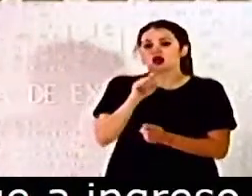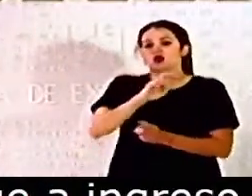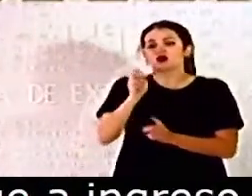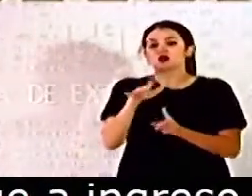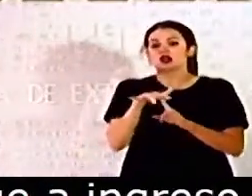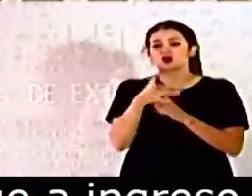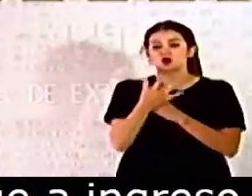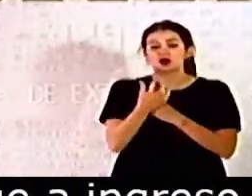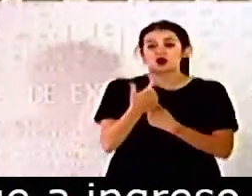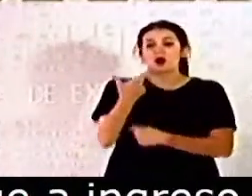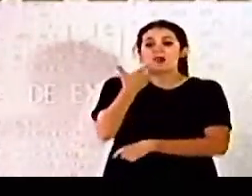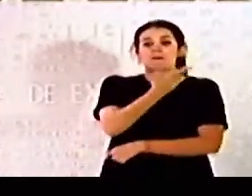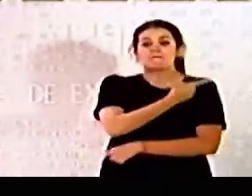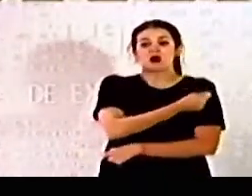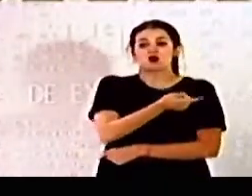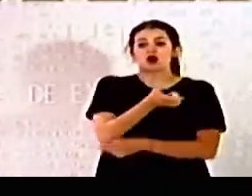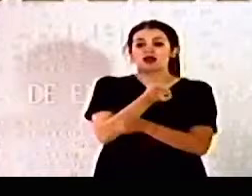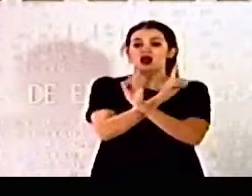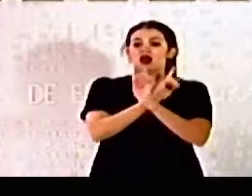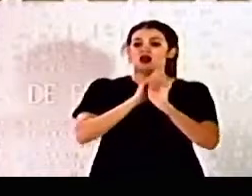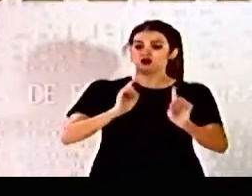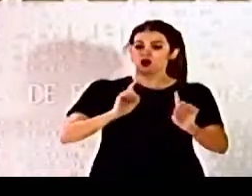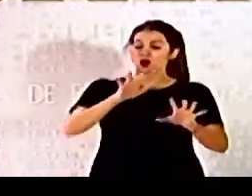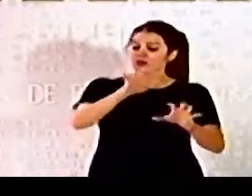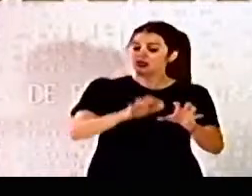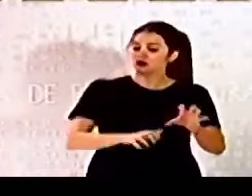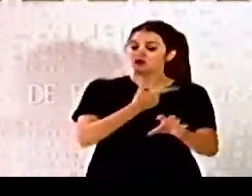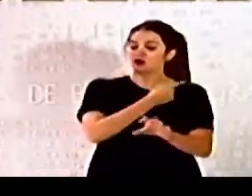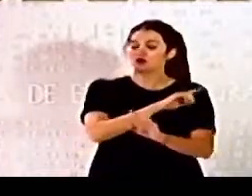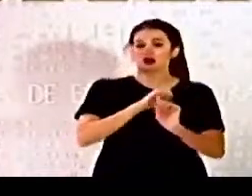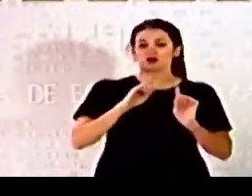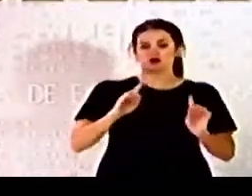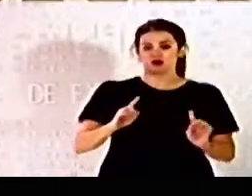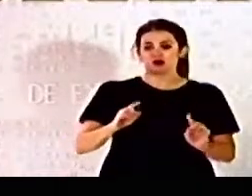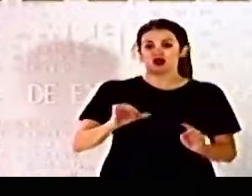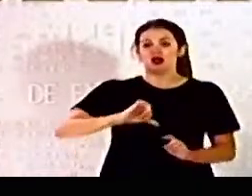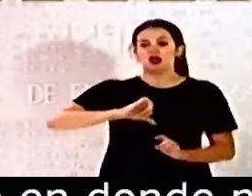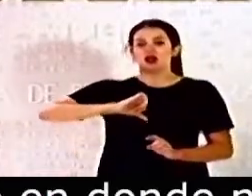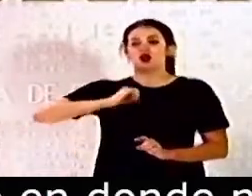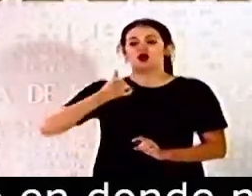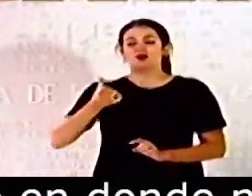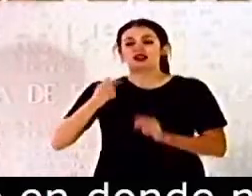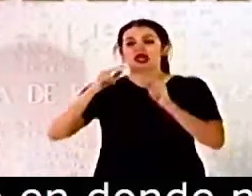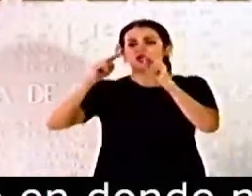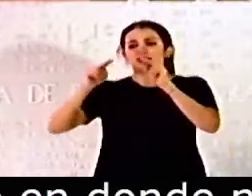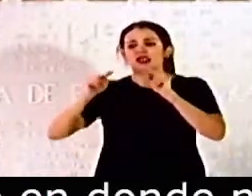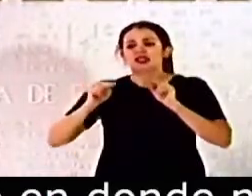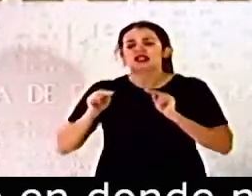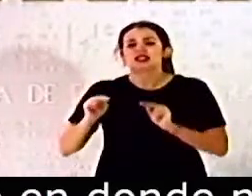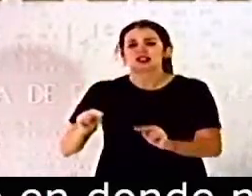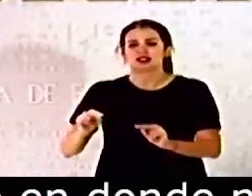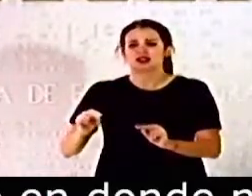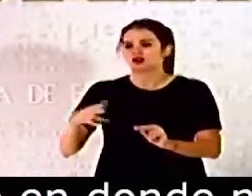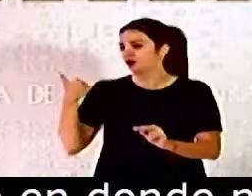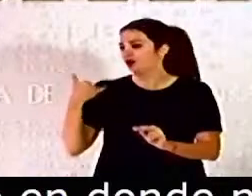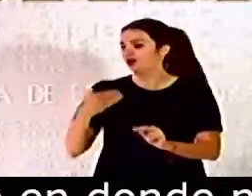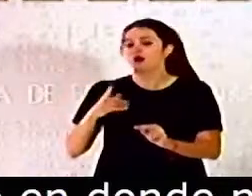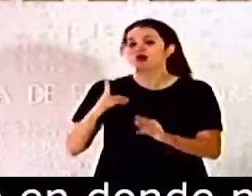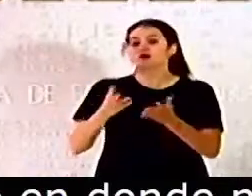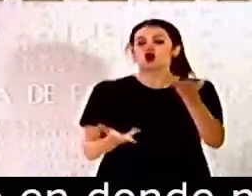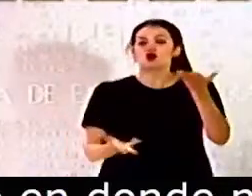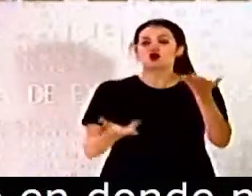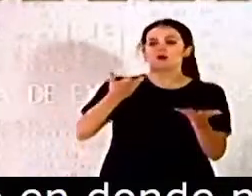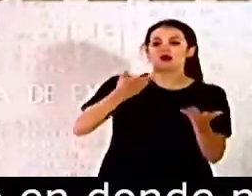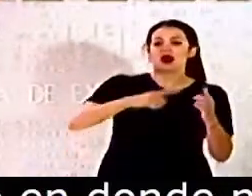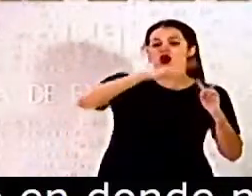tenemos vacunada a una parte muy importante de la población, las cifras de ingreso serían, bueno, comparen con cualquiera de las otras olas.